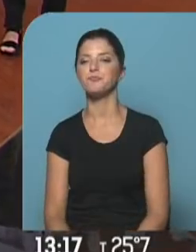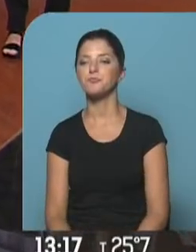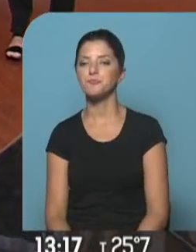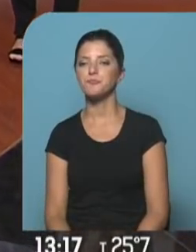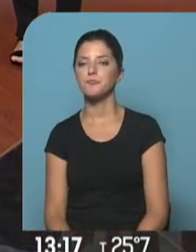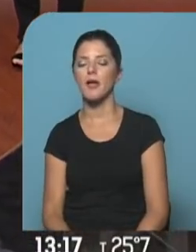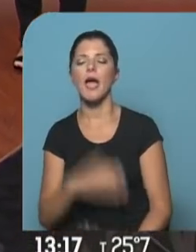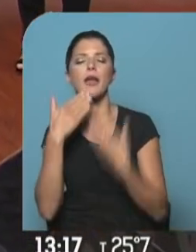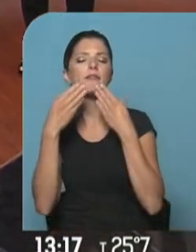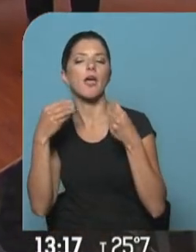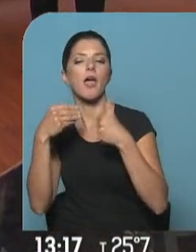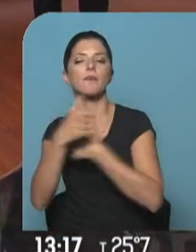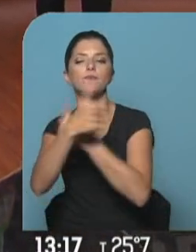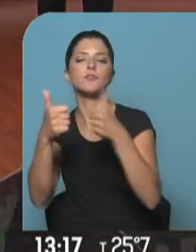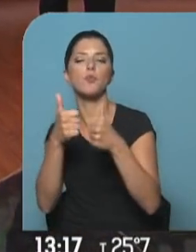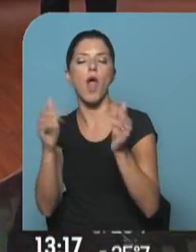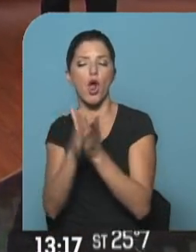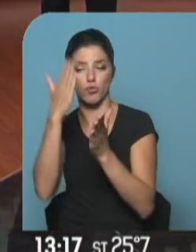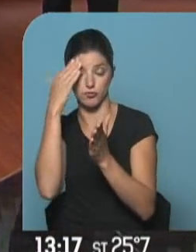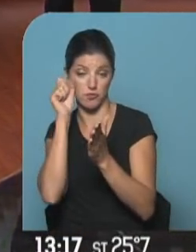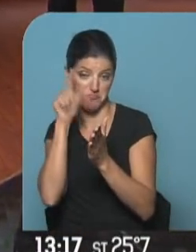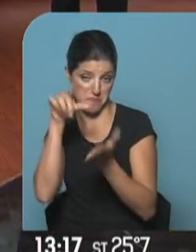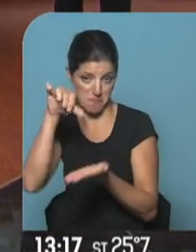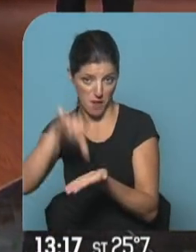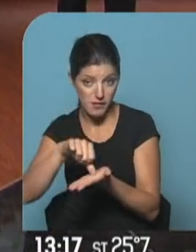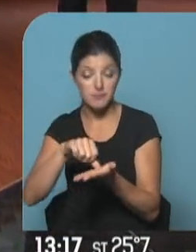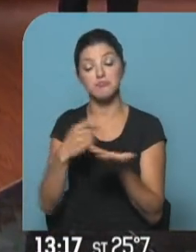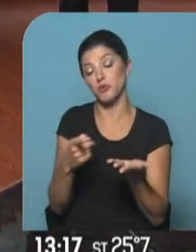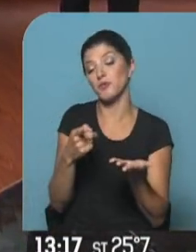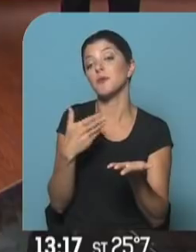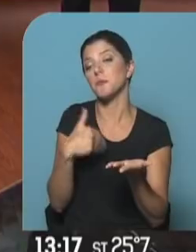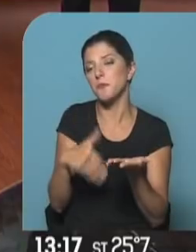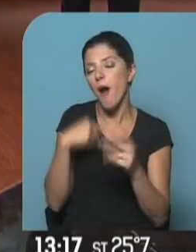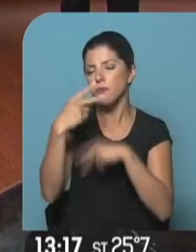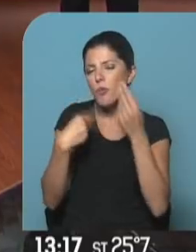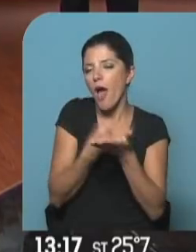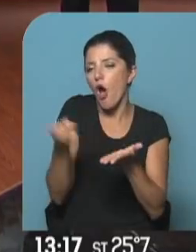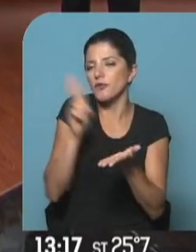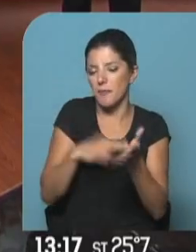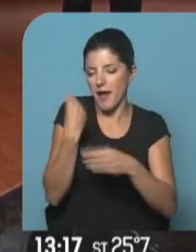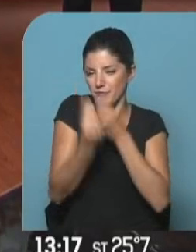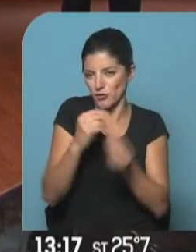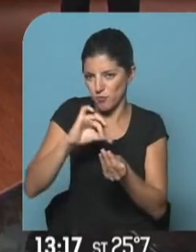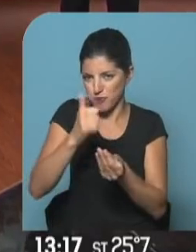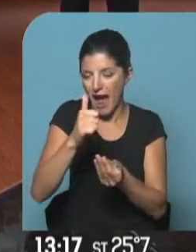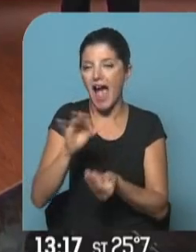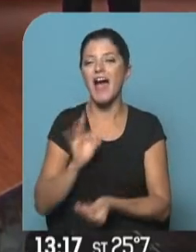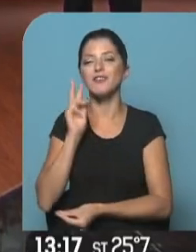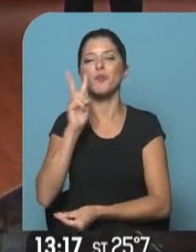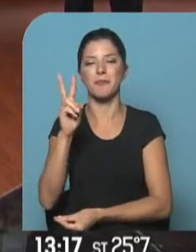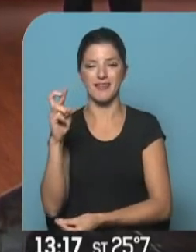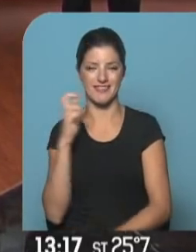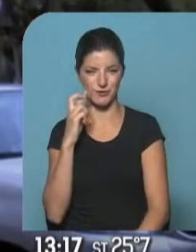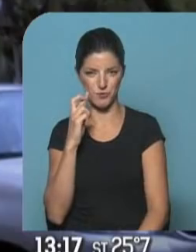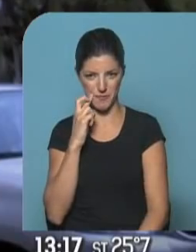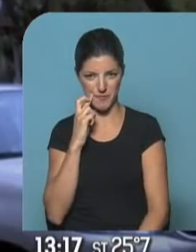el Tribunal Constitucional de Bolivia, por lo tanto, Evo Morales va a tratar de ganar una nueva reelección en el año 2019. Vemos un